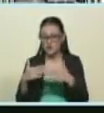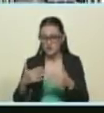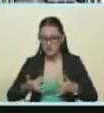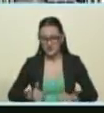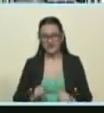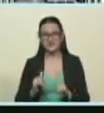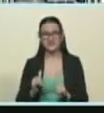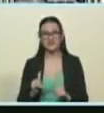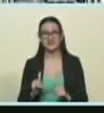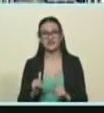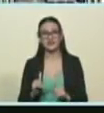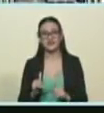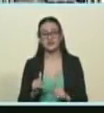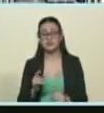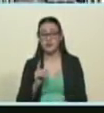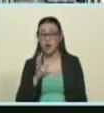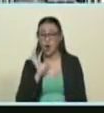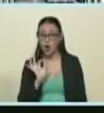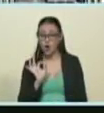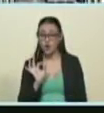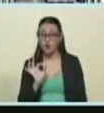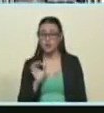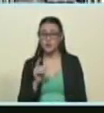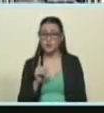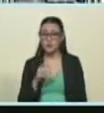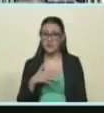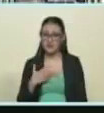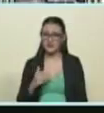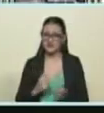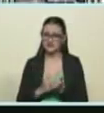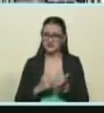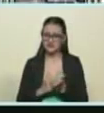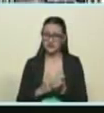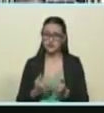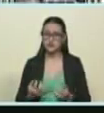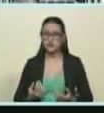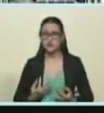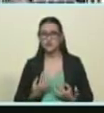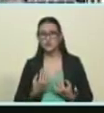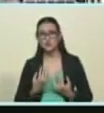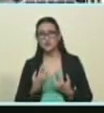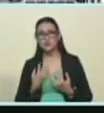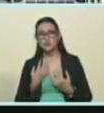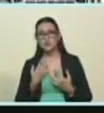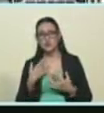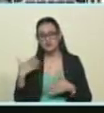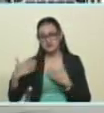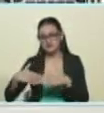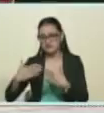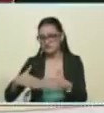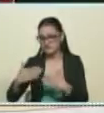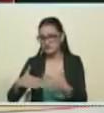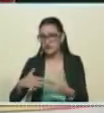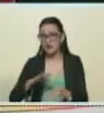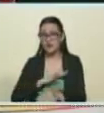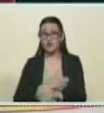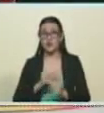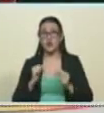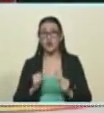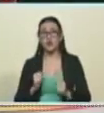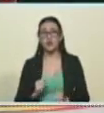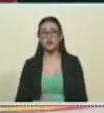Y ese impulso original hay que mantenerlo. Y ese impulso se va nutriendo en el paso del tiempo, pero con su fuerza